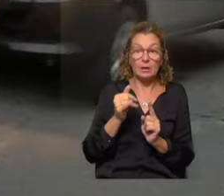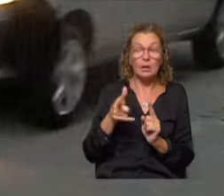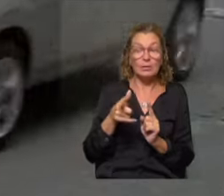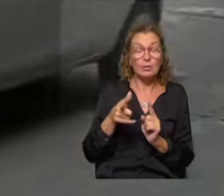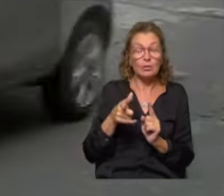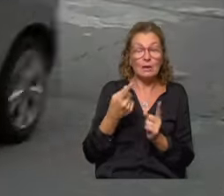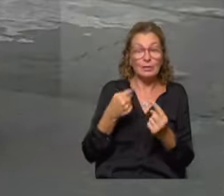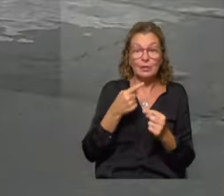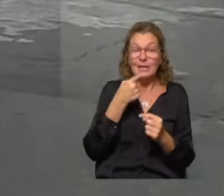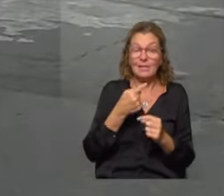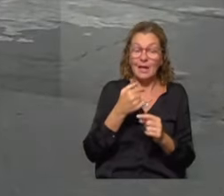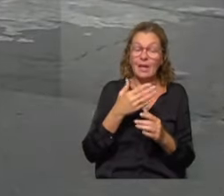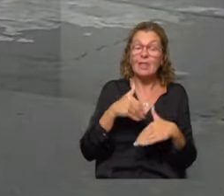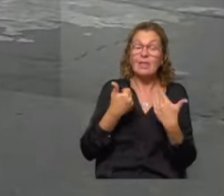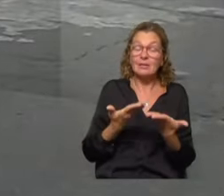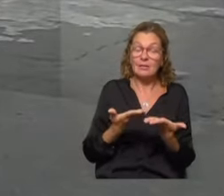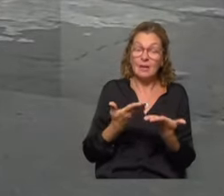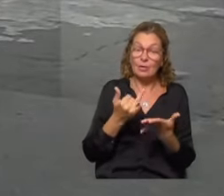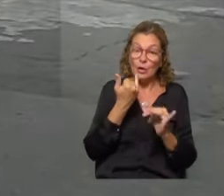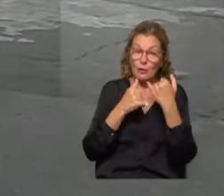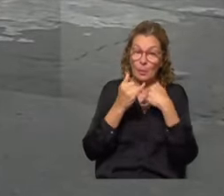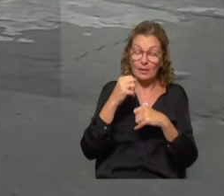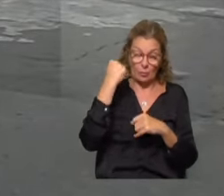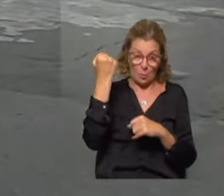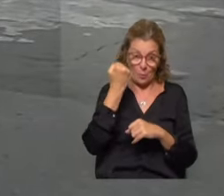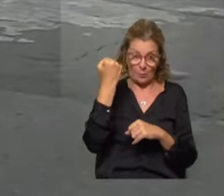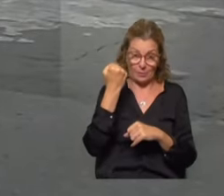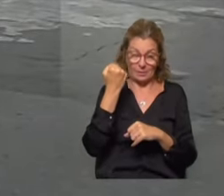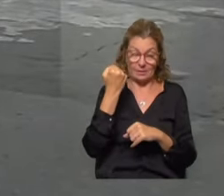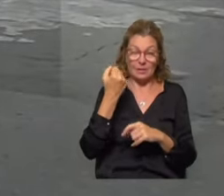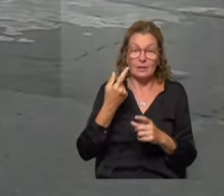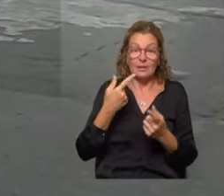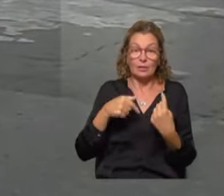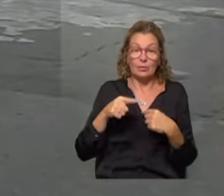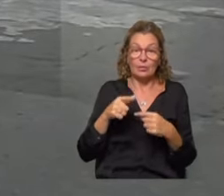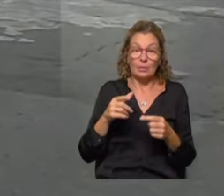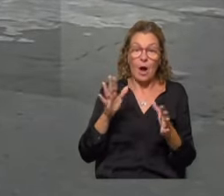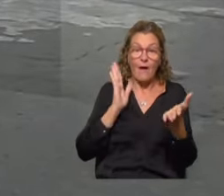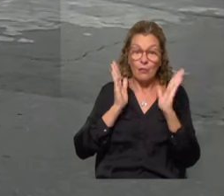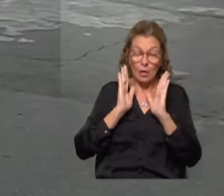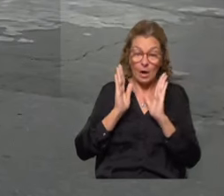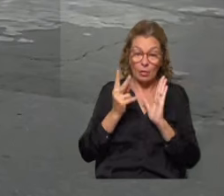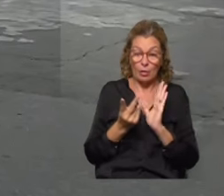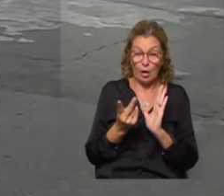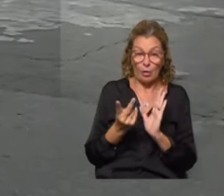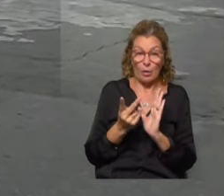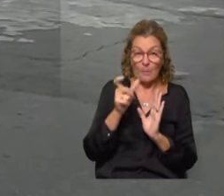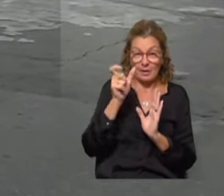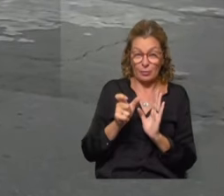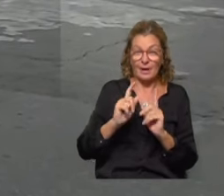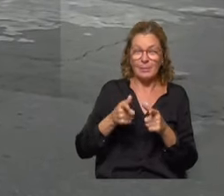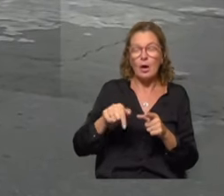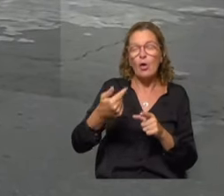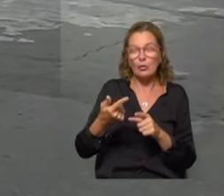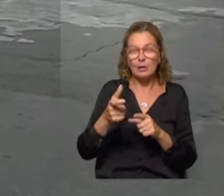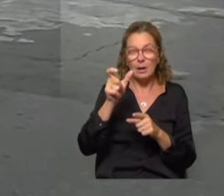y aportando información que será bien importante. Están los abogados de las víctimas, también